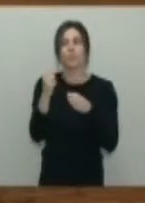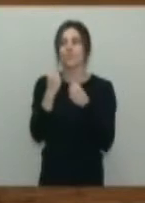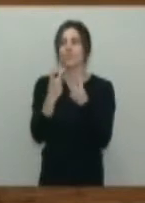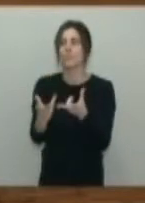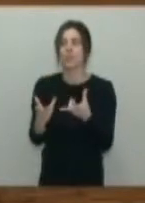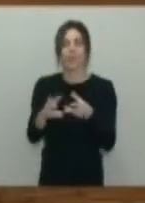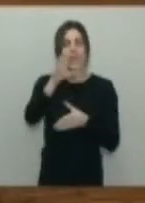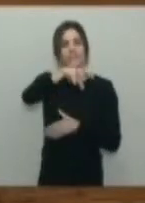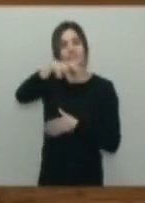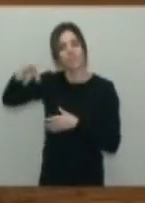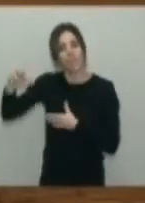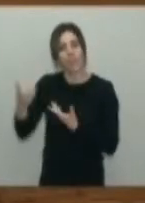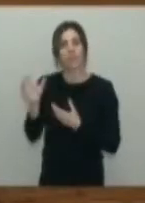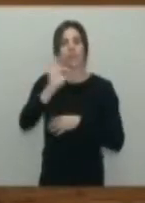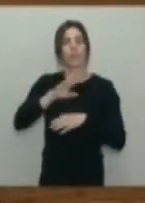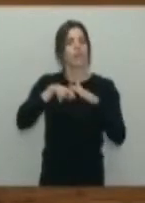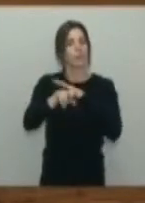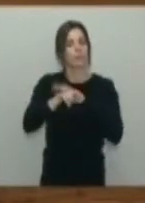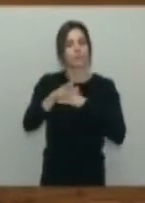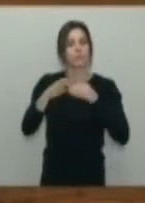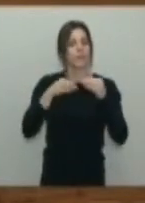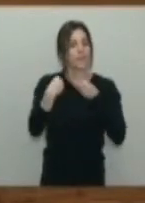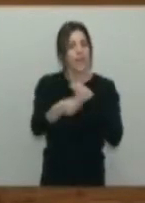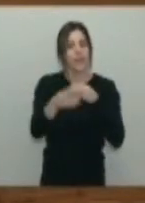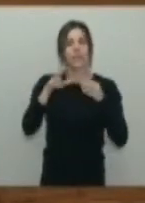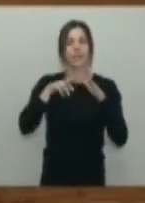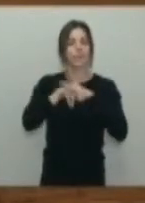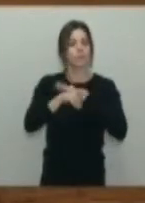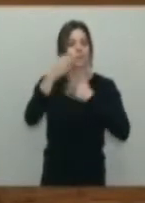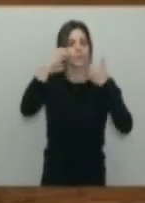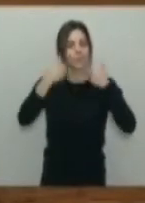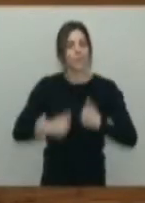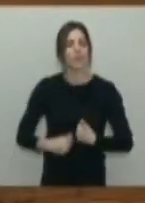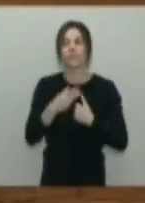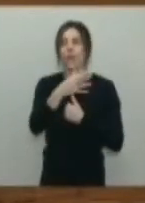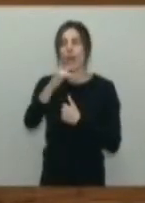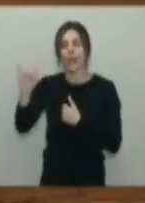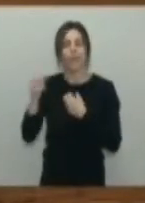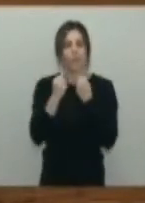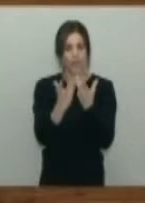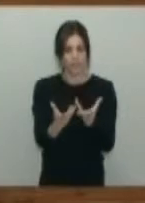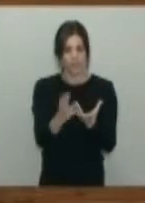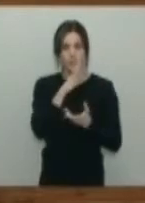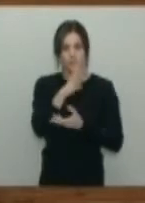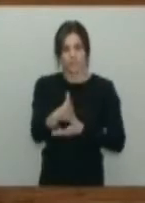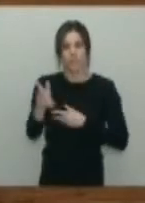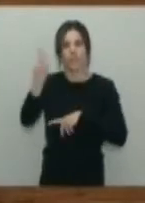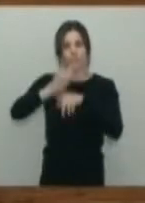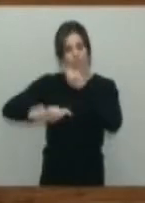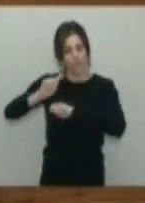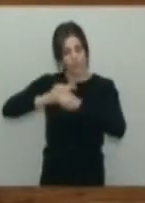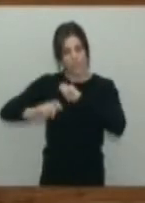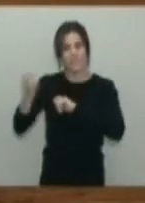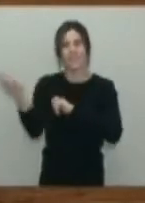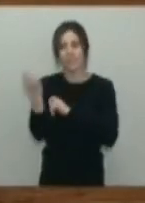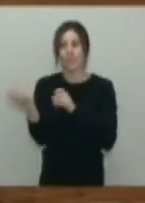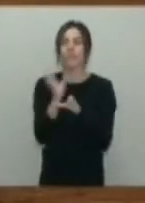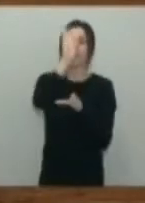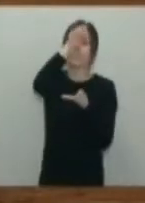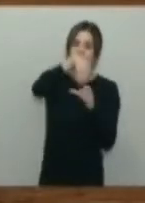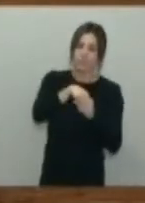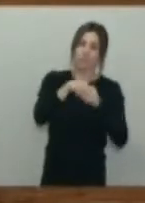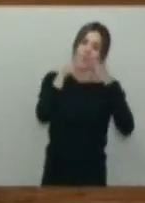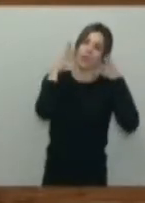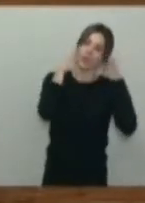recursos materiales y humanos de los que disponen. Por supuesto que estas asociaciones representativas serían las que deberían de formar parte del